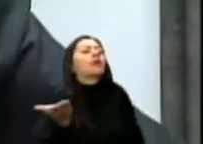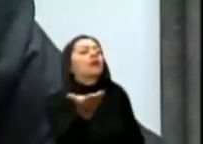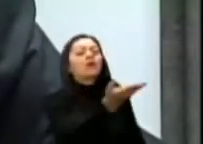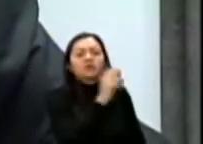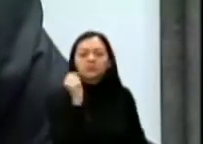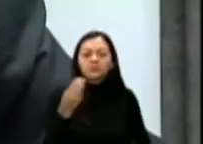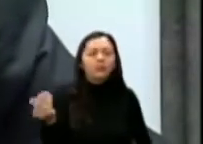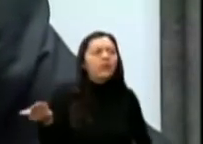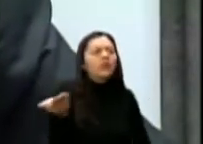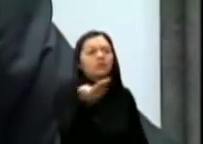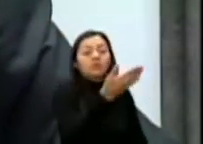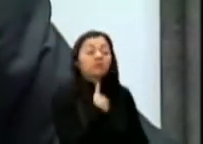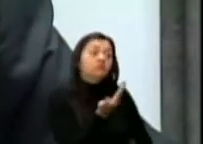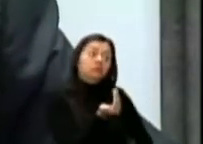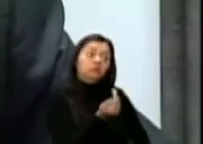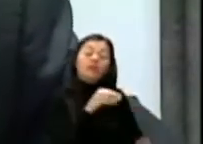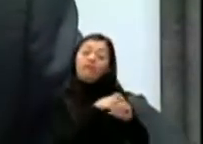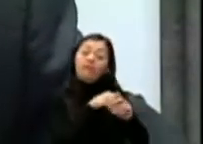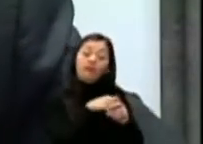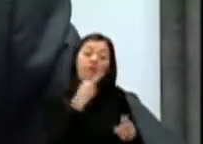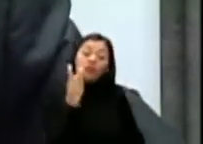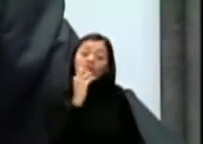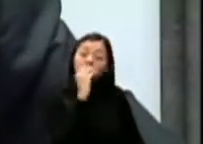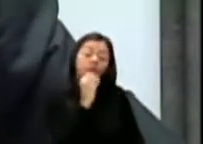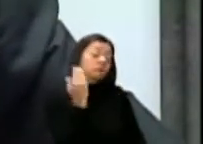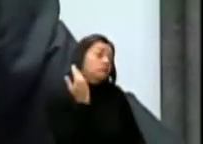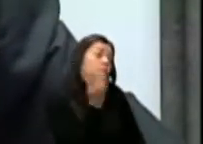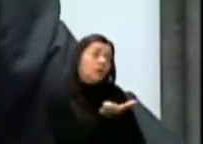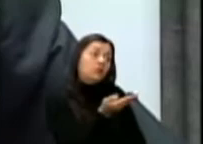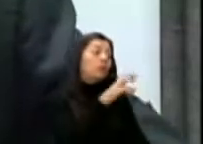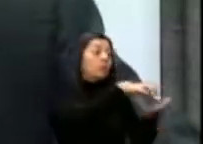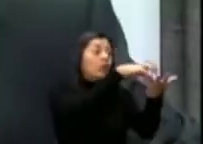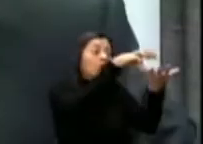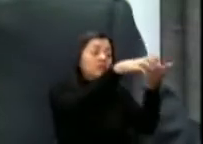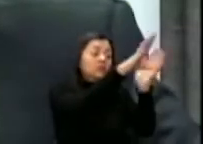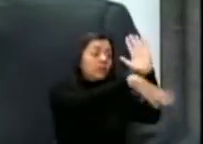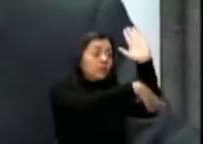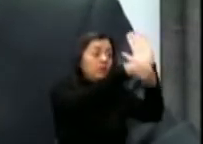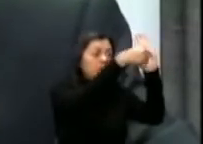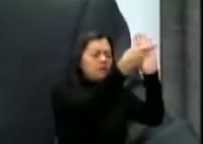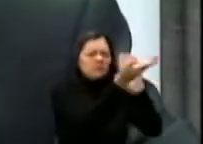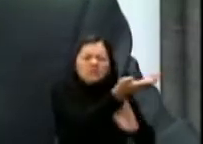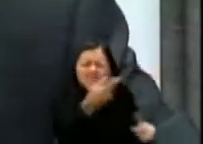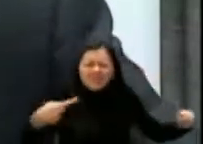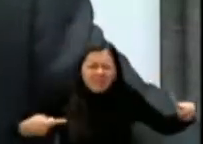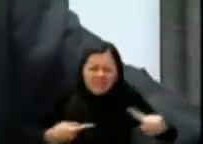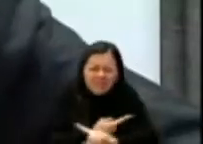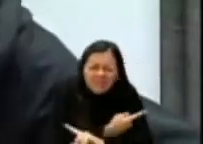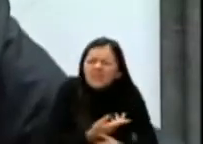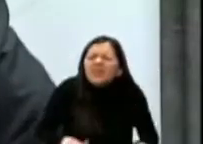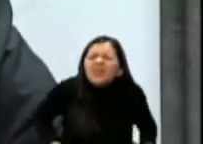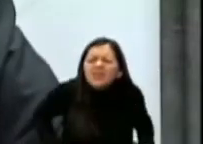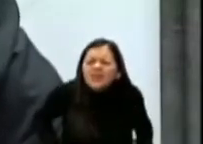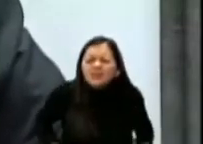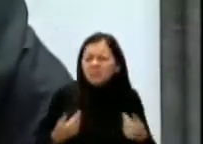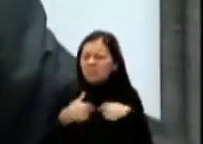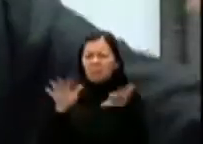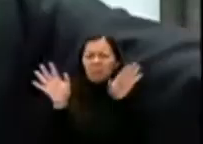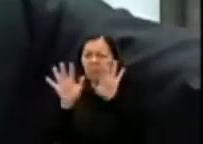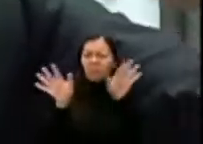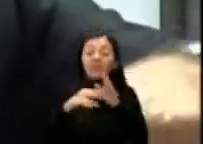del 12 por ciento del petróleo que saquen en otras provincias a donde estábamos y luego dicen no a la minería